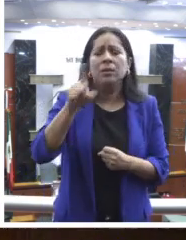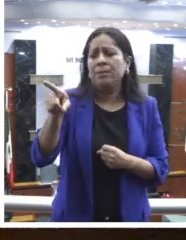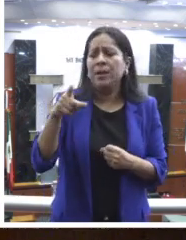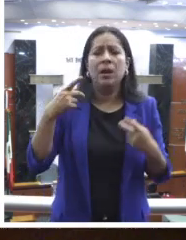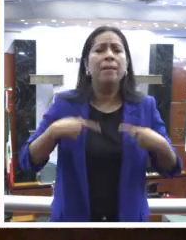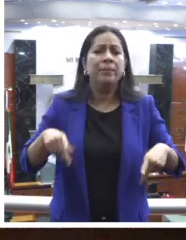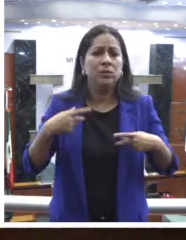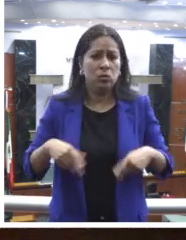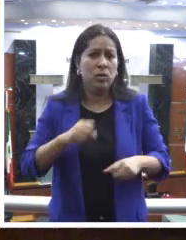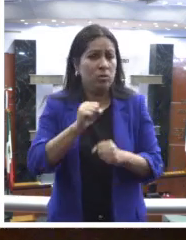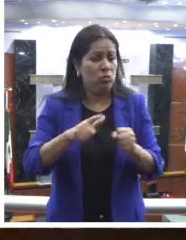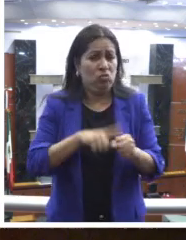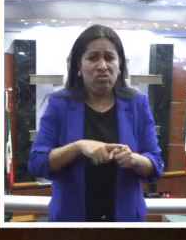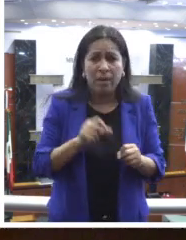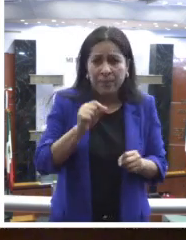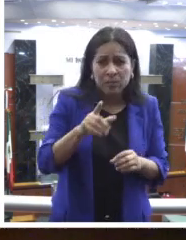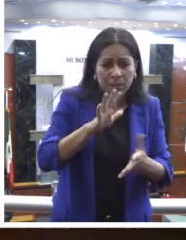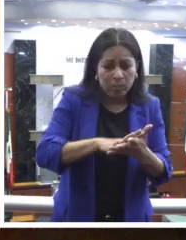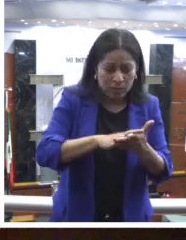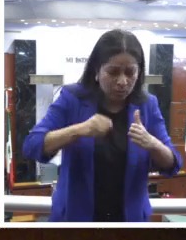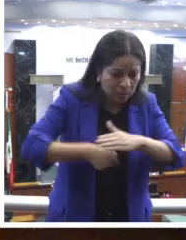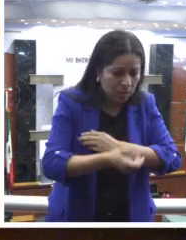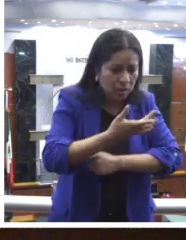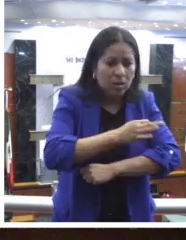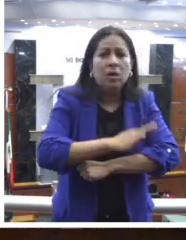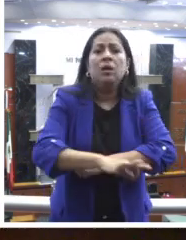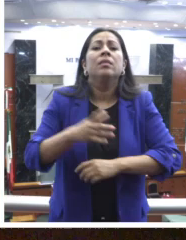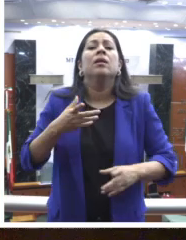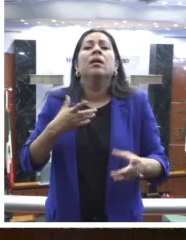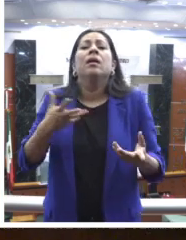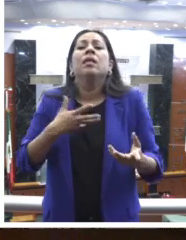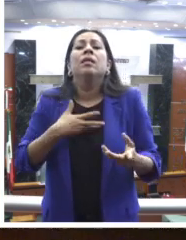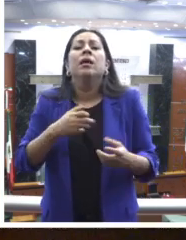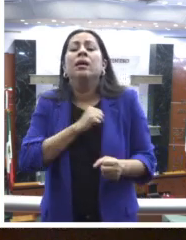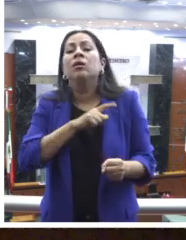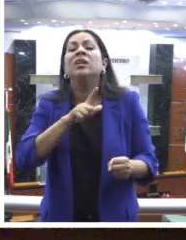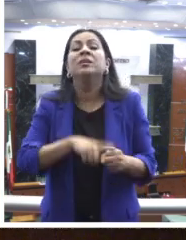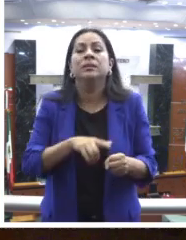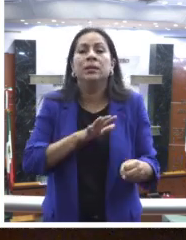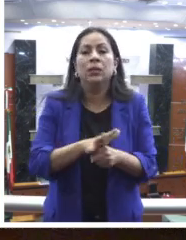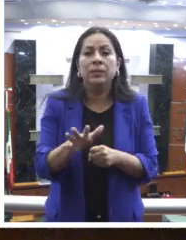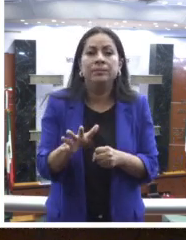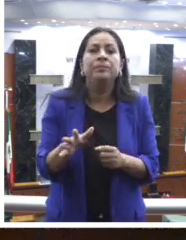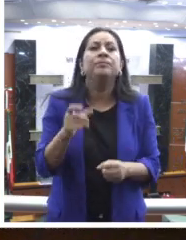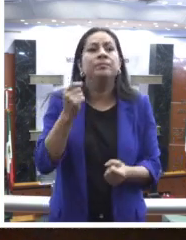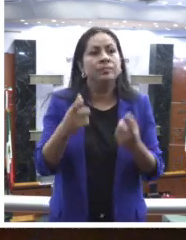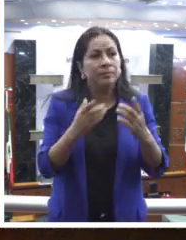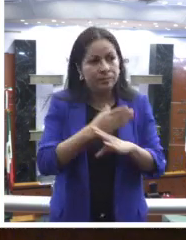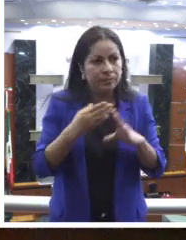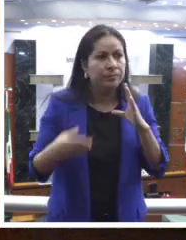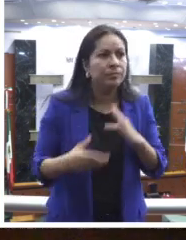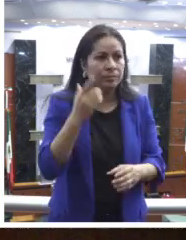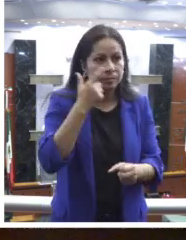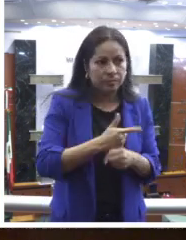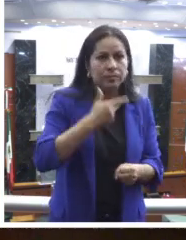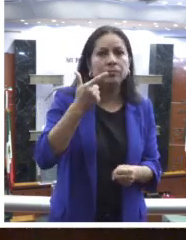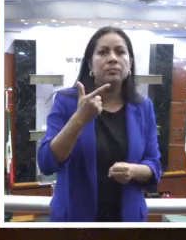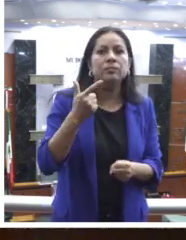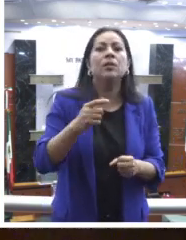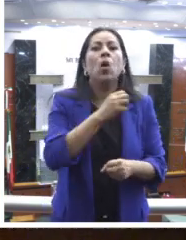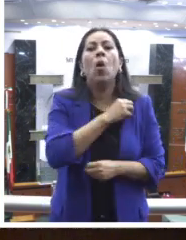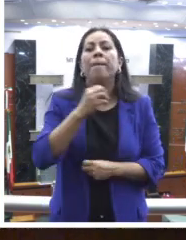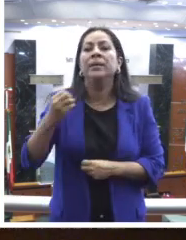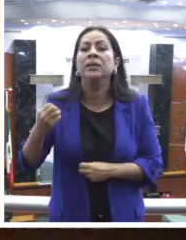sociedad sin embargo prisión preventiva oficiosa tiene la particular la particularidad de que en ciertos delitos graves se impone de manera